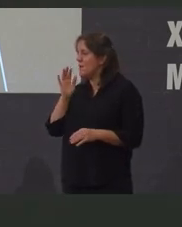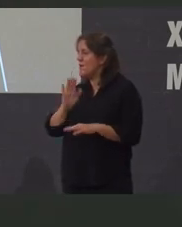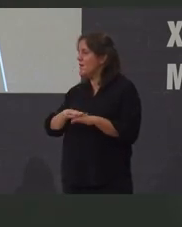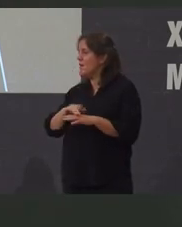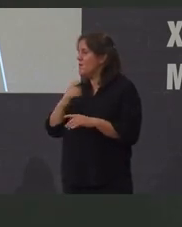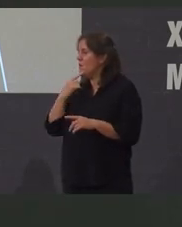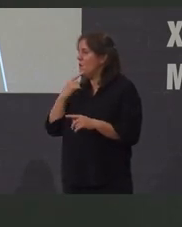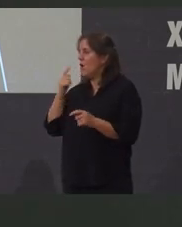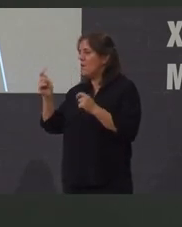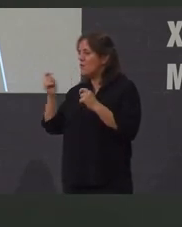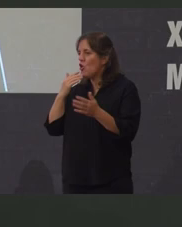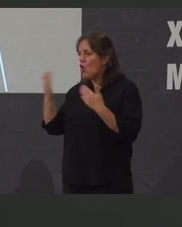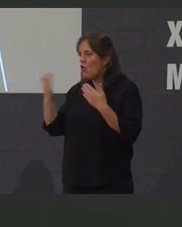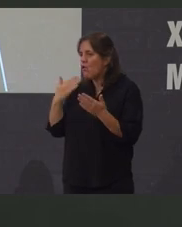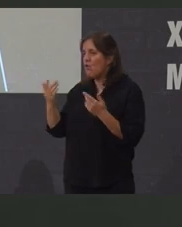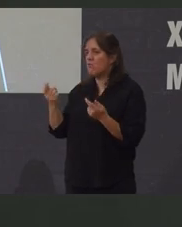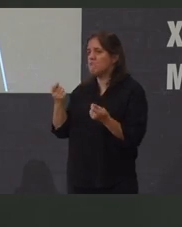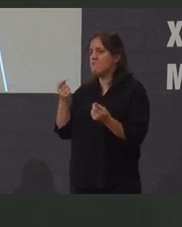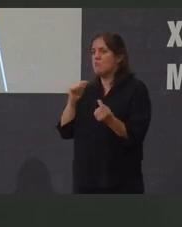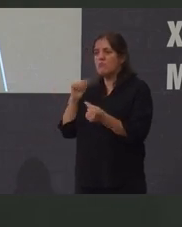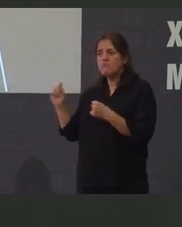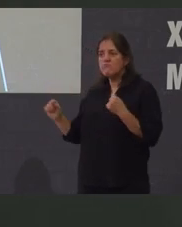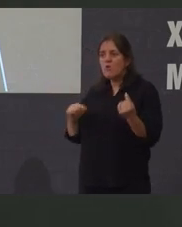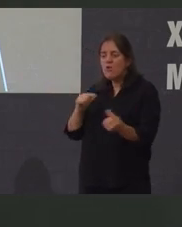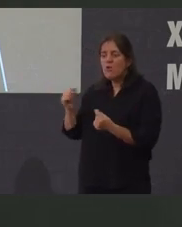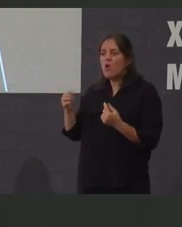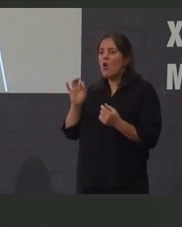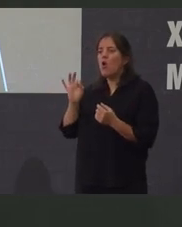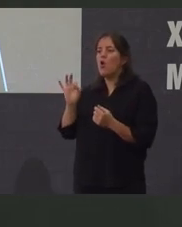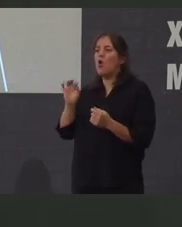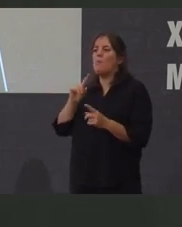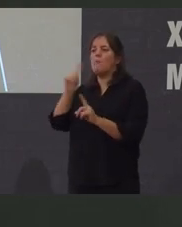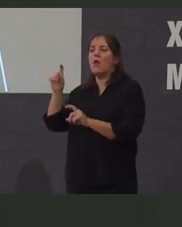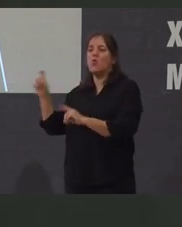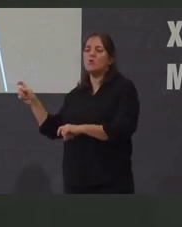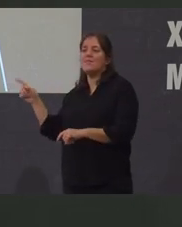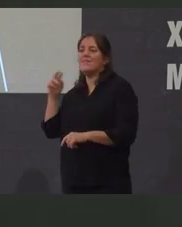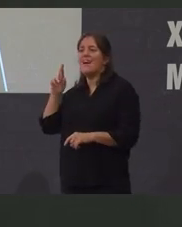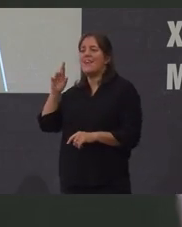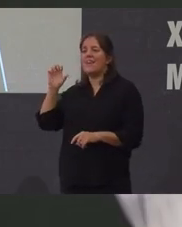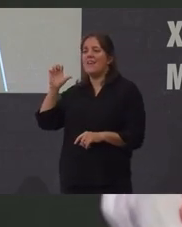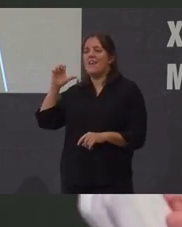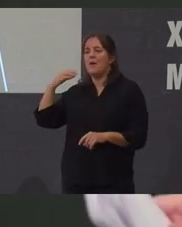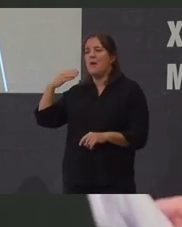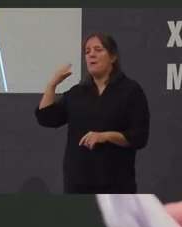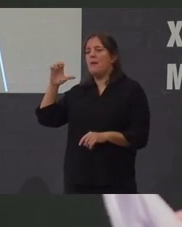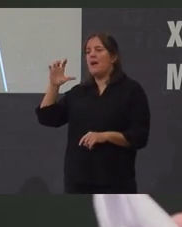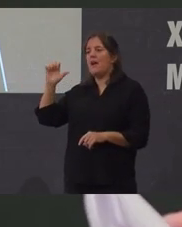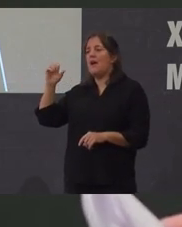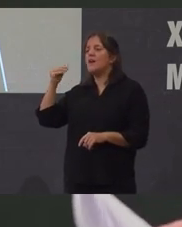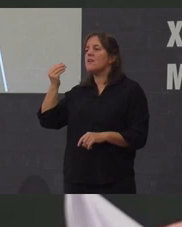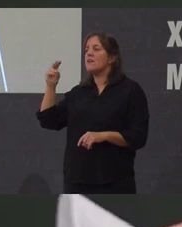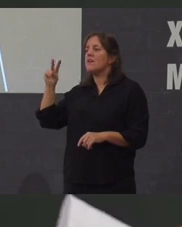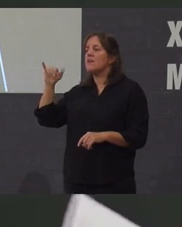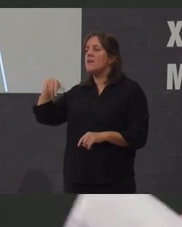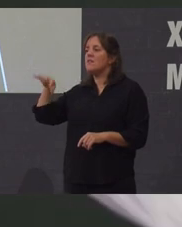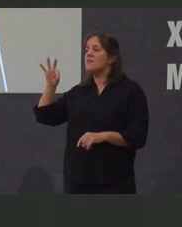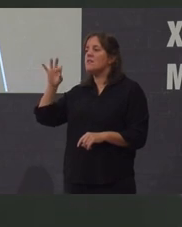Para establecer un coloquio, para facer preguntas a Rebeca Quintáns, que desexe